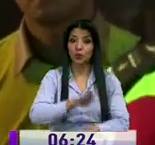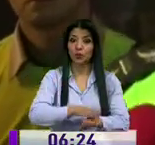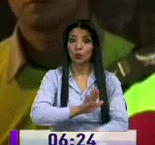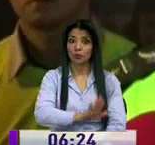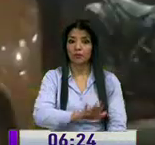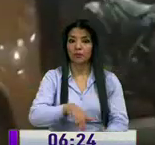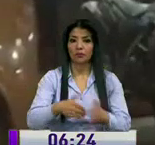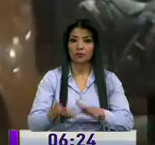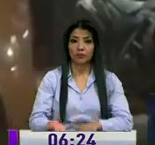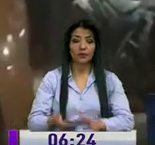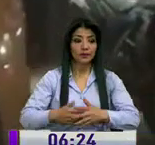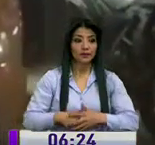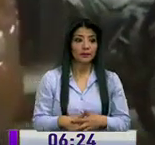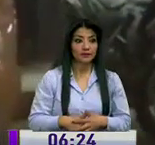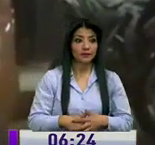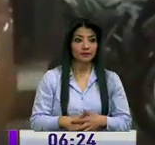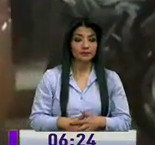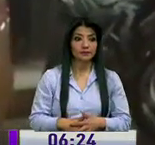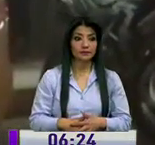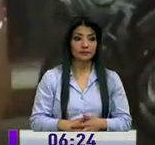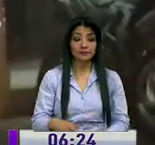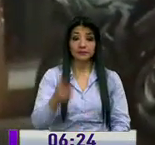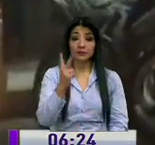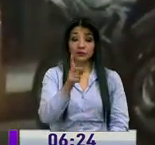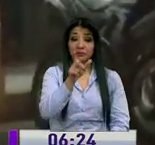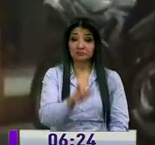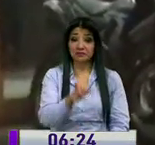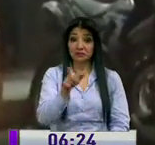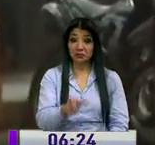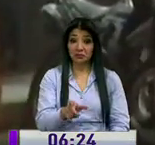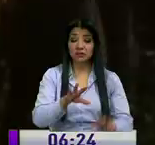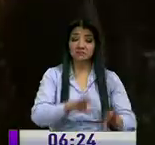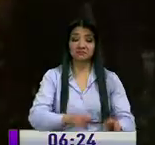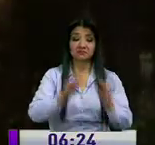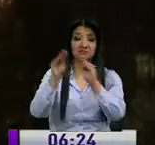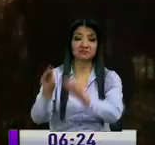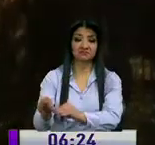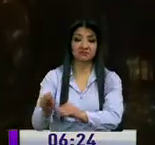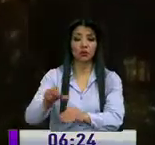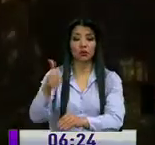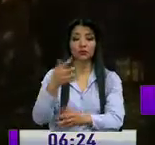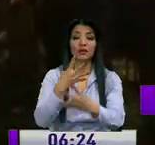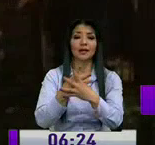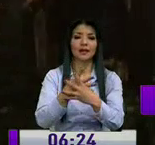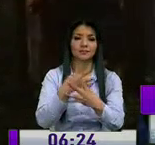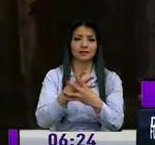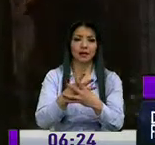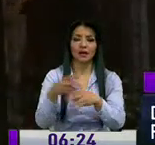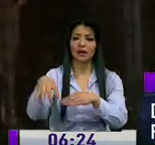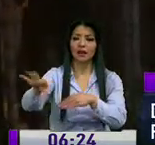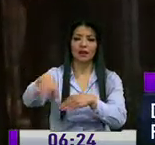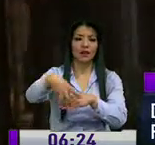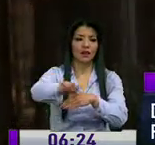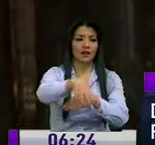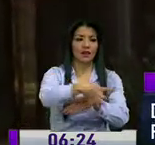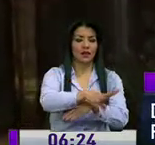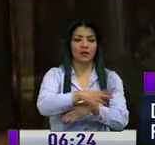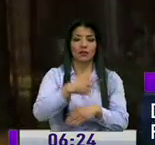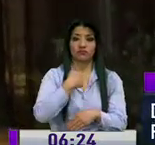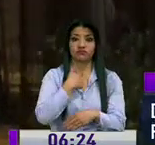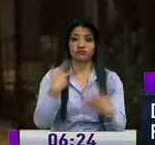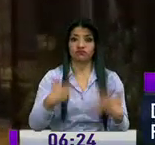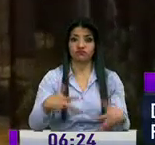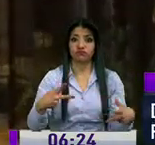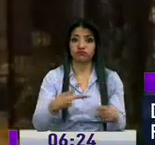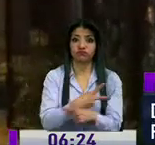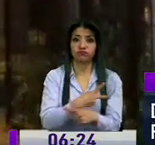falleció. Se analiza el traslado de los integrantes de esta banda hacia otras cárceles, pues han manifestado sentirse en peligro.